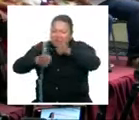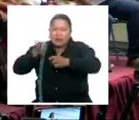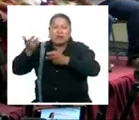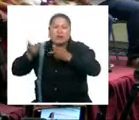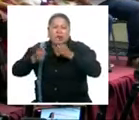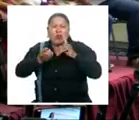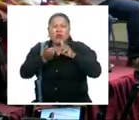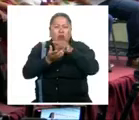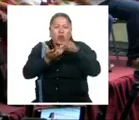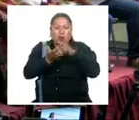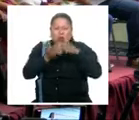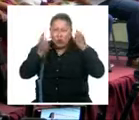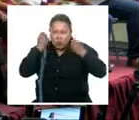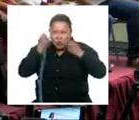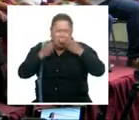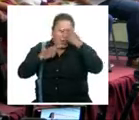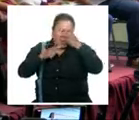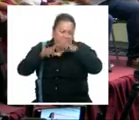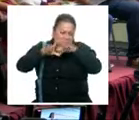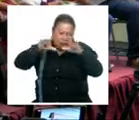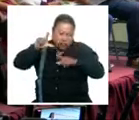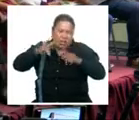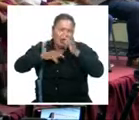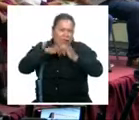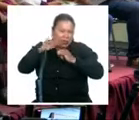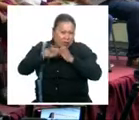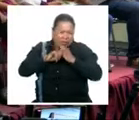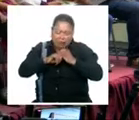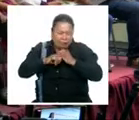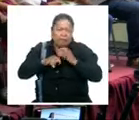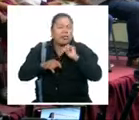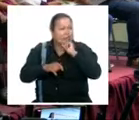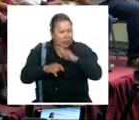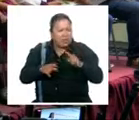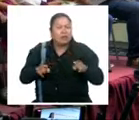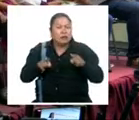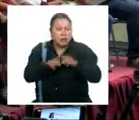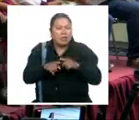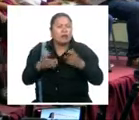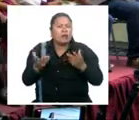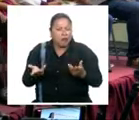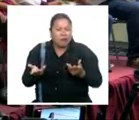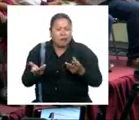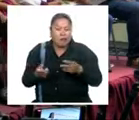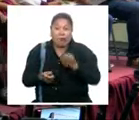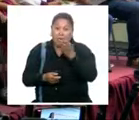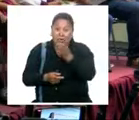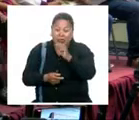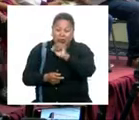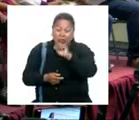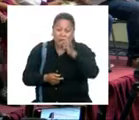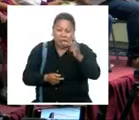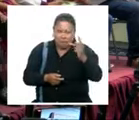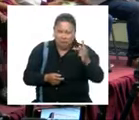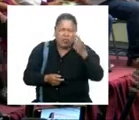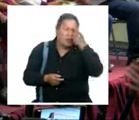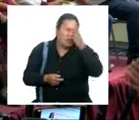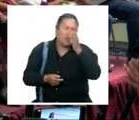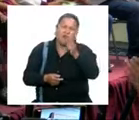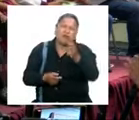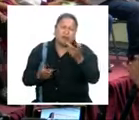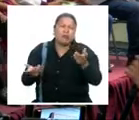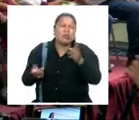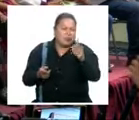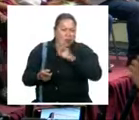destinos turísticos nacional e internacional, sino que también se está planteando tener estas nuevas tecnologías para que